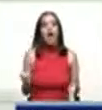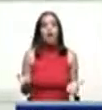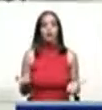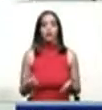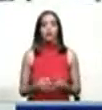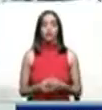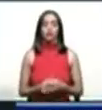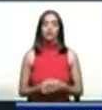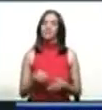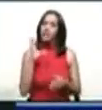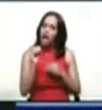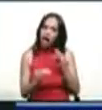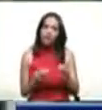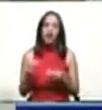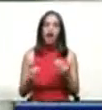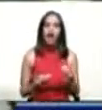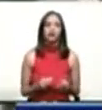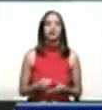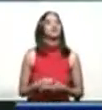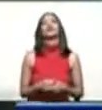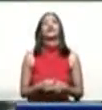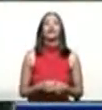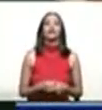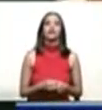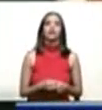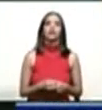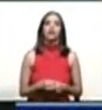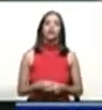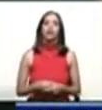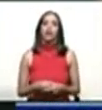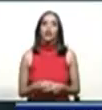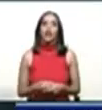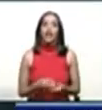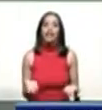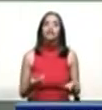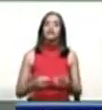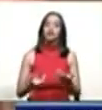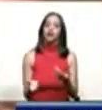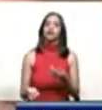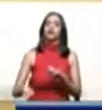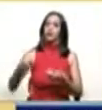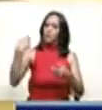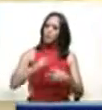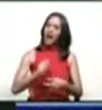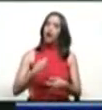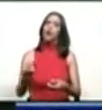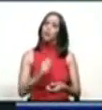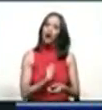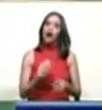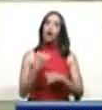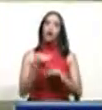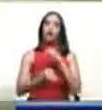se ha hablado, bueno, de que hay que facilitar la inversión extranjera, que nosotros necesitamos la inversión extranjera. Eso es